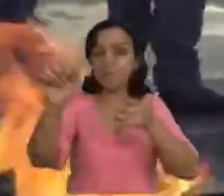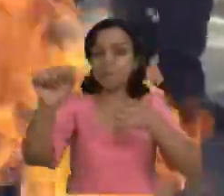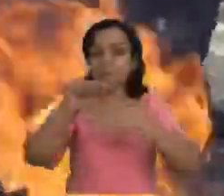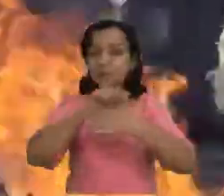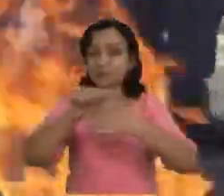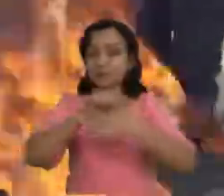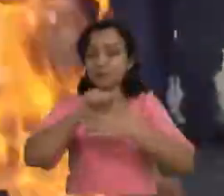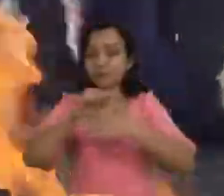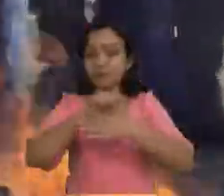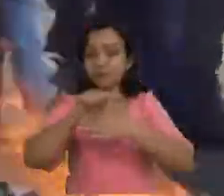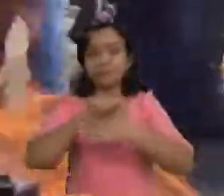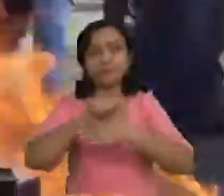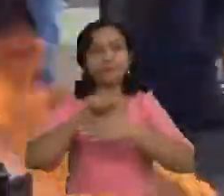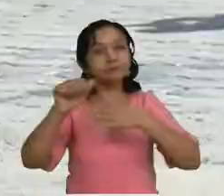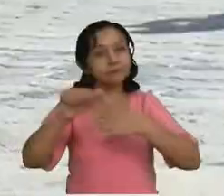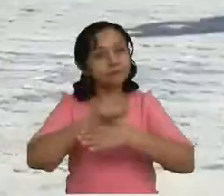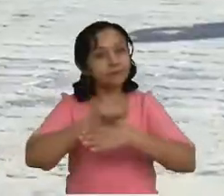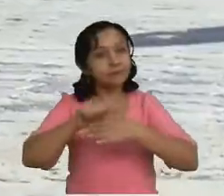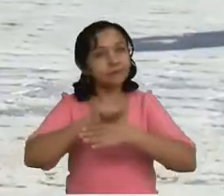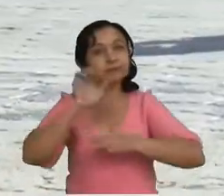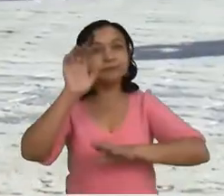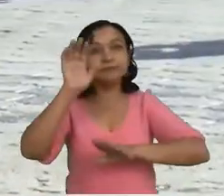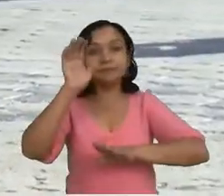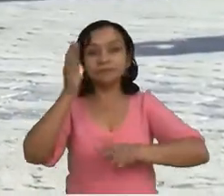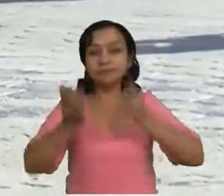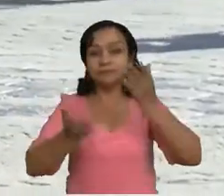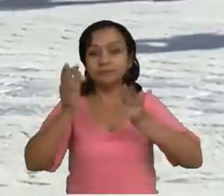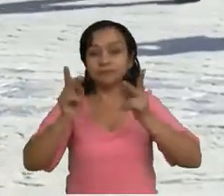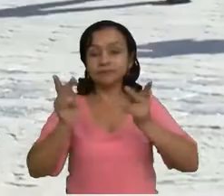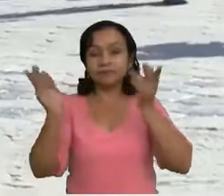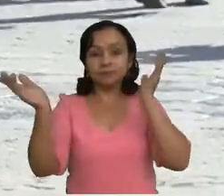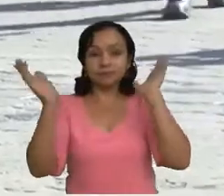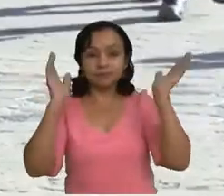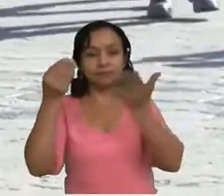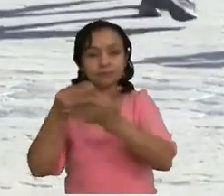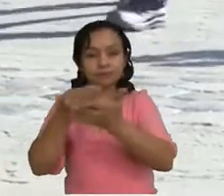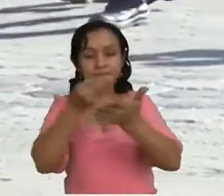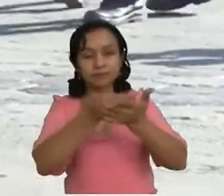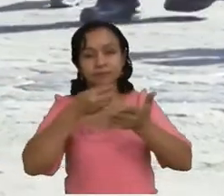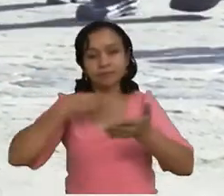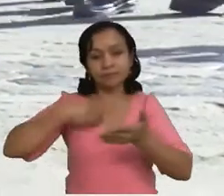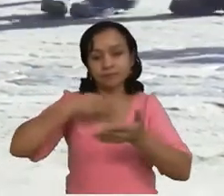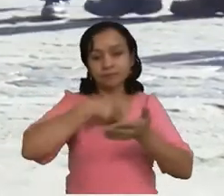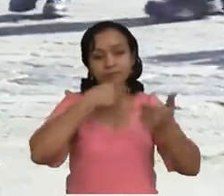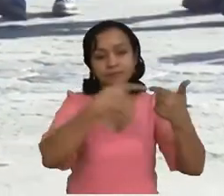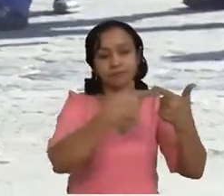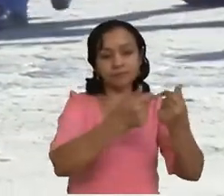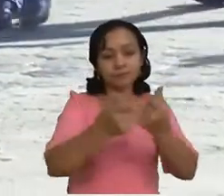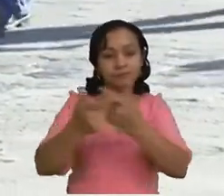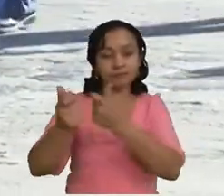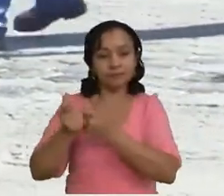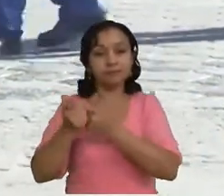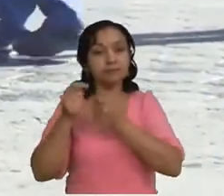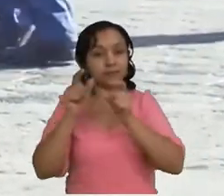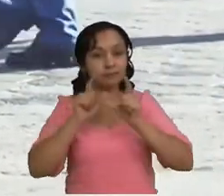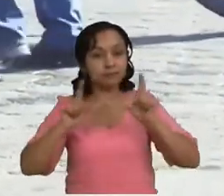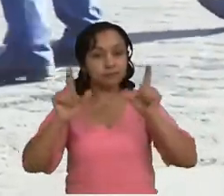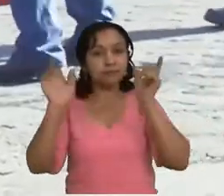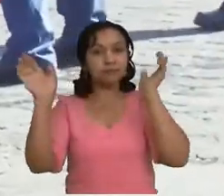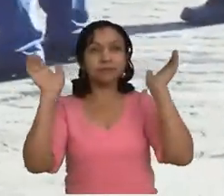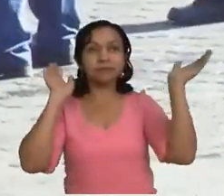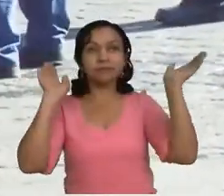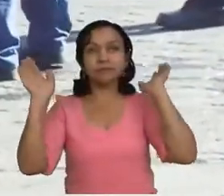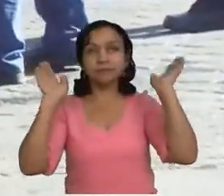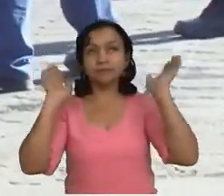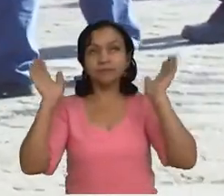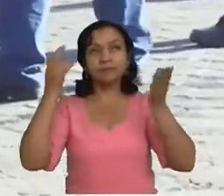los ejercicios. En el ensayo también participaron comerciantes, compradores y miembros de las brigadas de ese centro de compras. Más que todo para